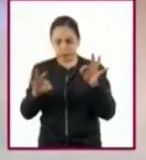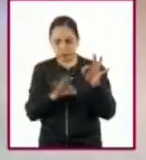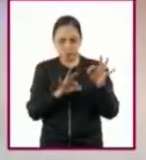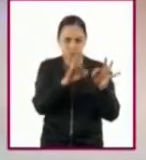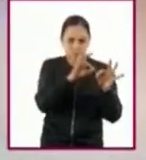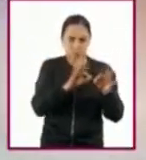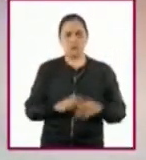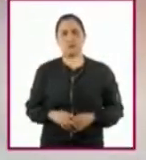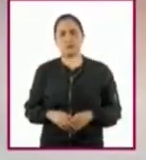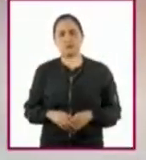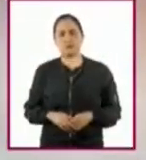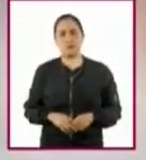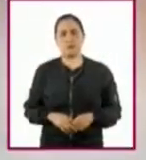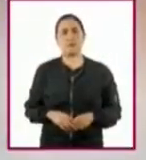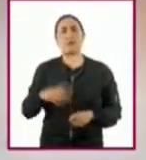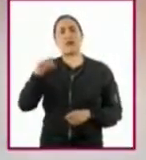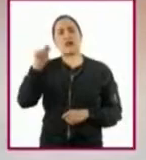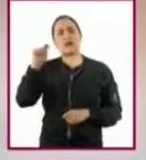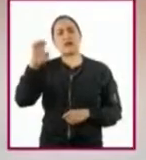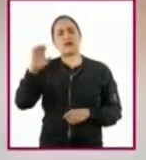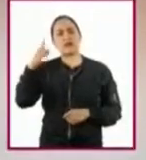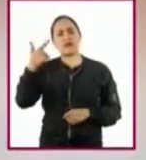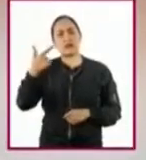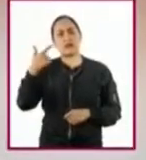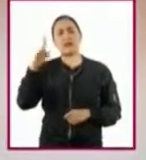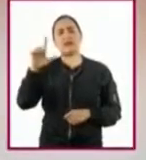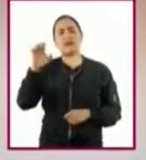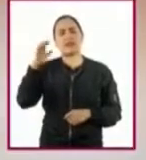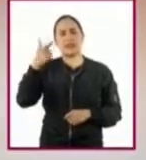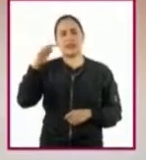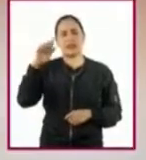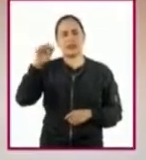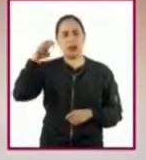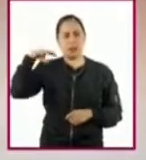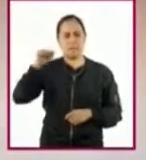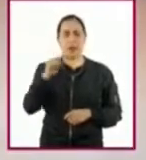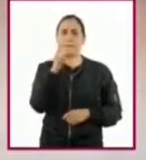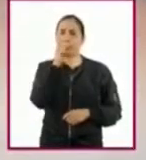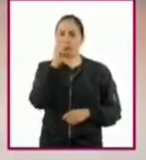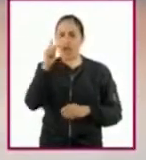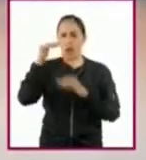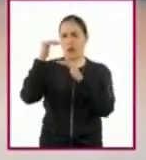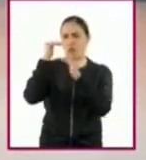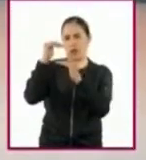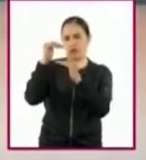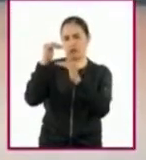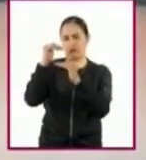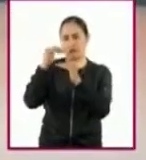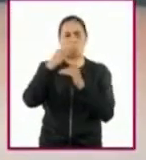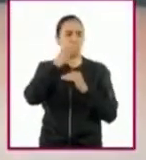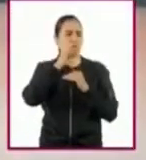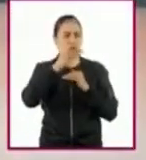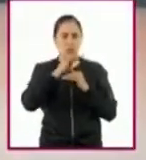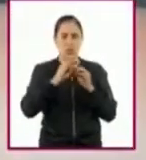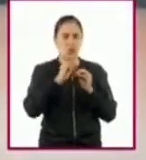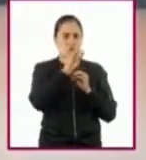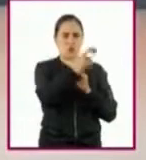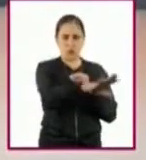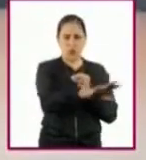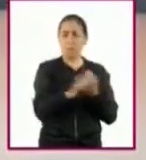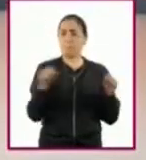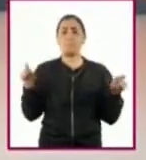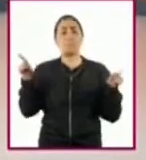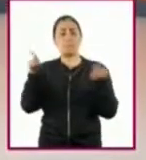Una característica de los telegramas es que tienen una cantidad restringida de palabras por mensaje. En nuestro juego debemos